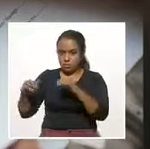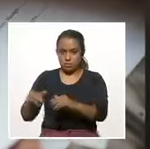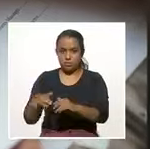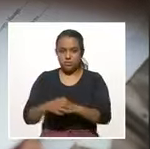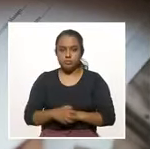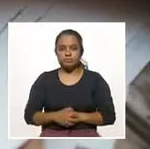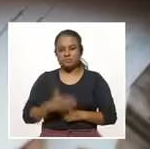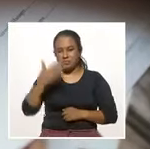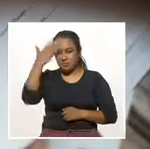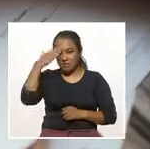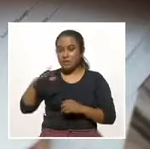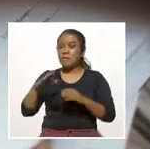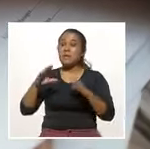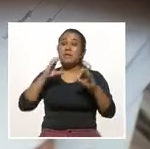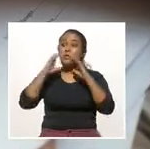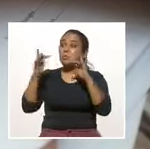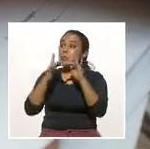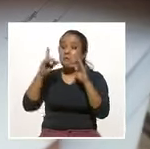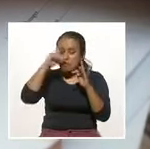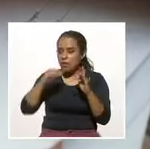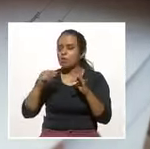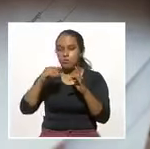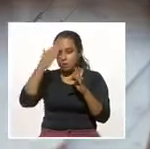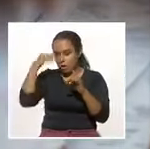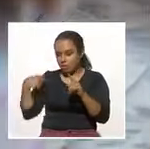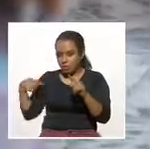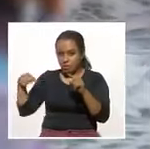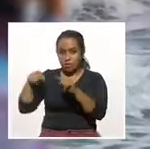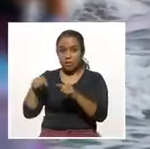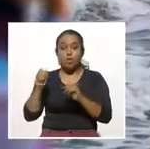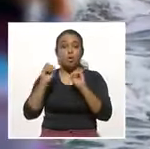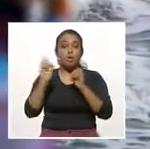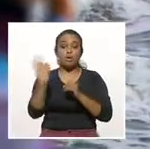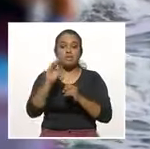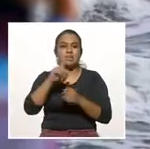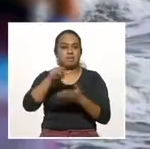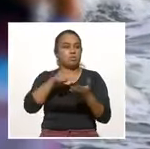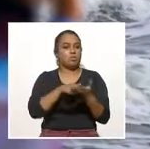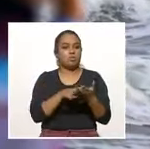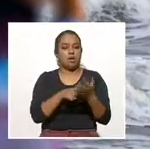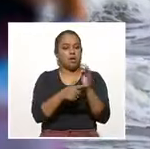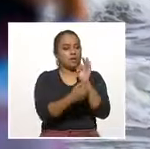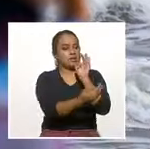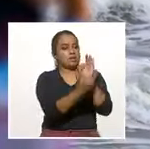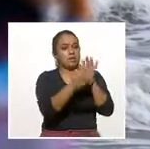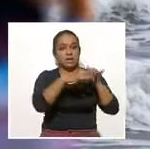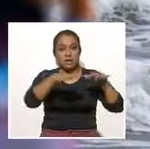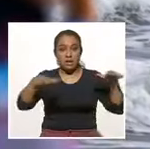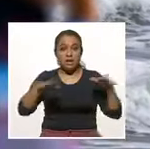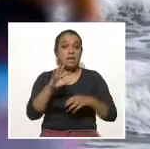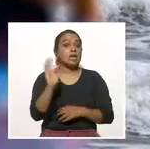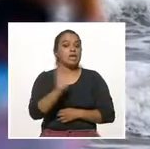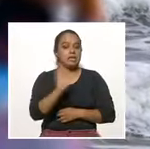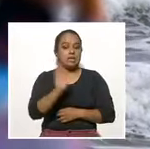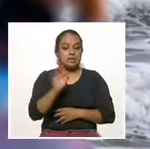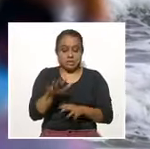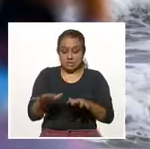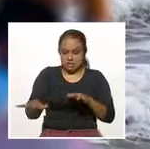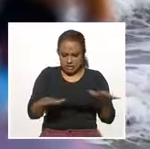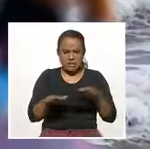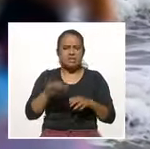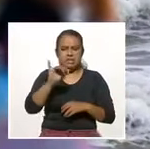sistemas de comunicación hayan colapsado. O por el contrario, ¿no? Si yo me encuentro en un lugar que está cerca de la costa, quizás sí los sismos,